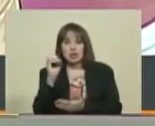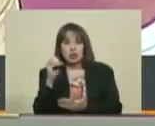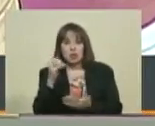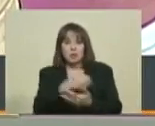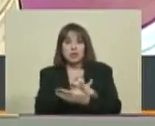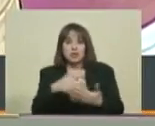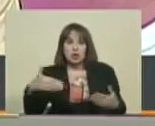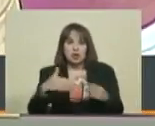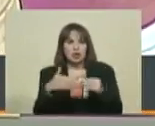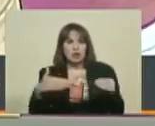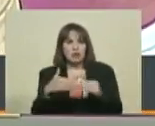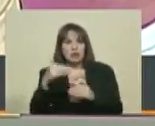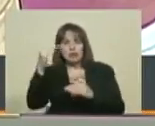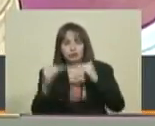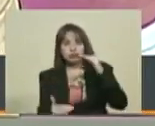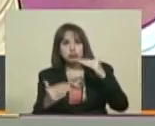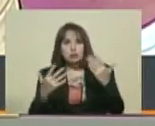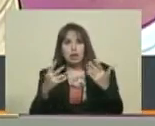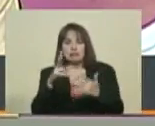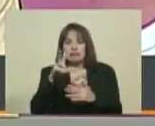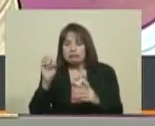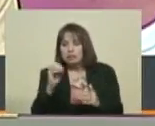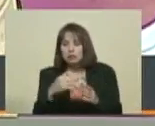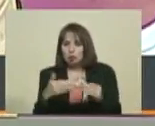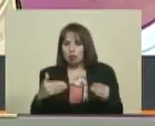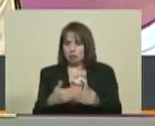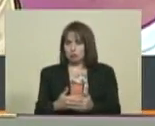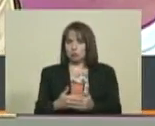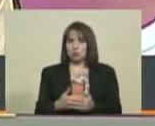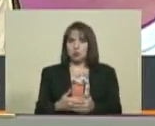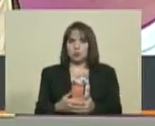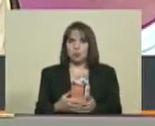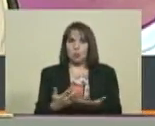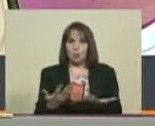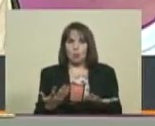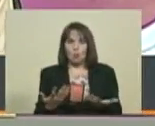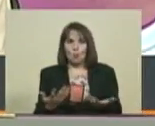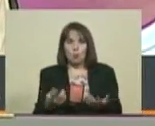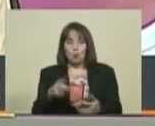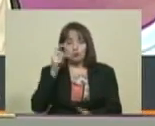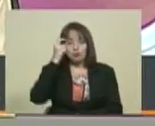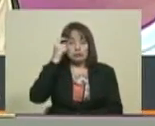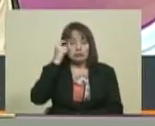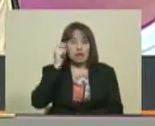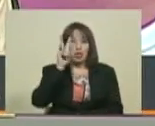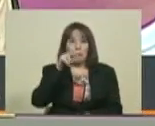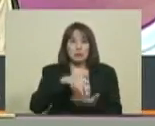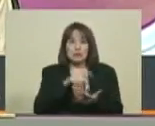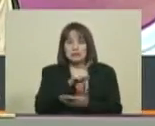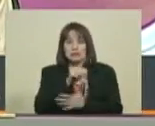dólares a 300. Y un día del 2016, lo recuerdo ahorita,